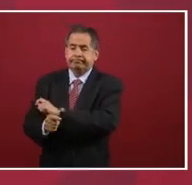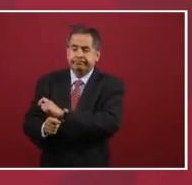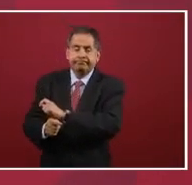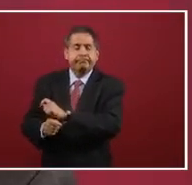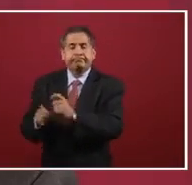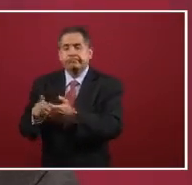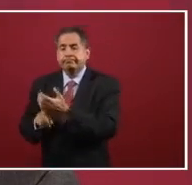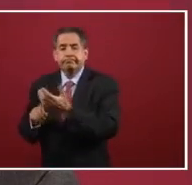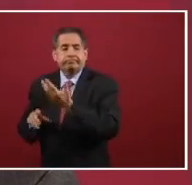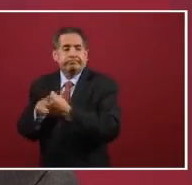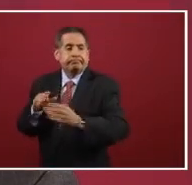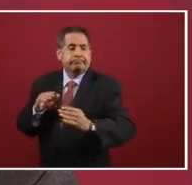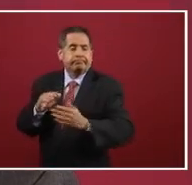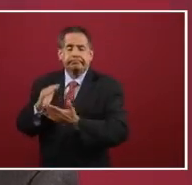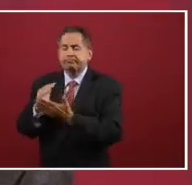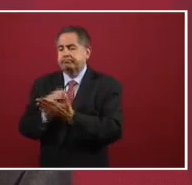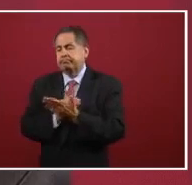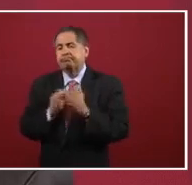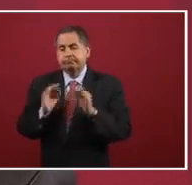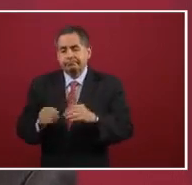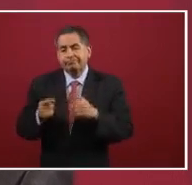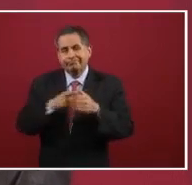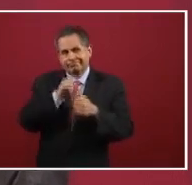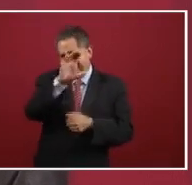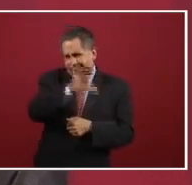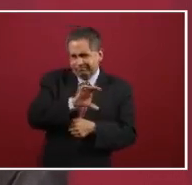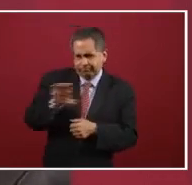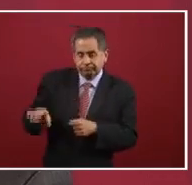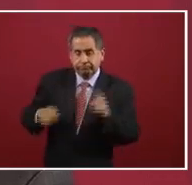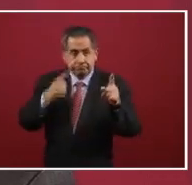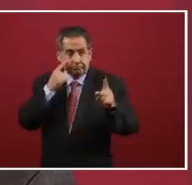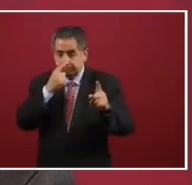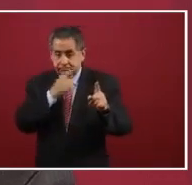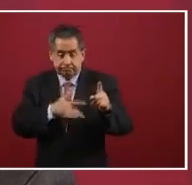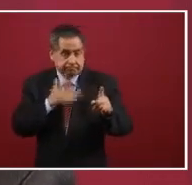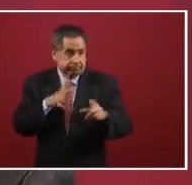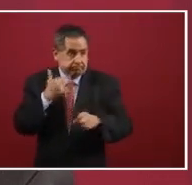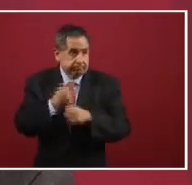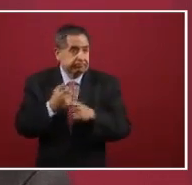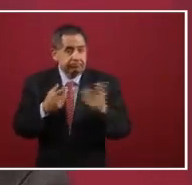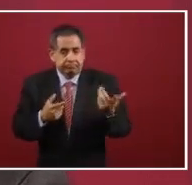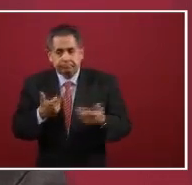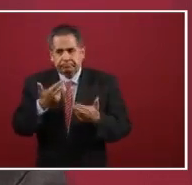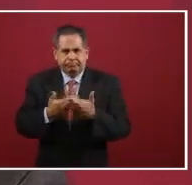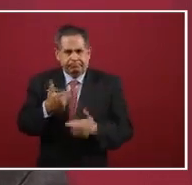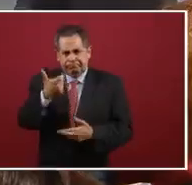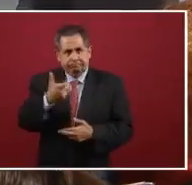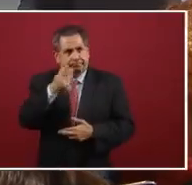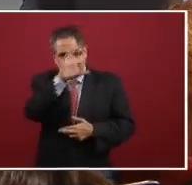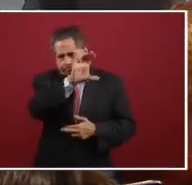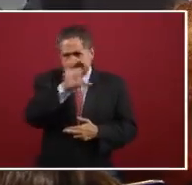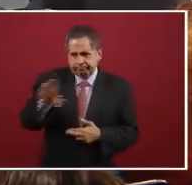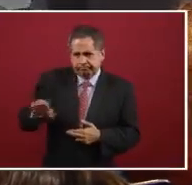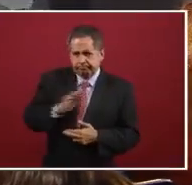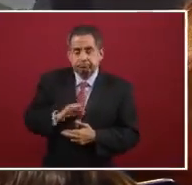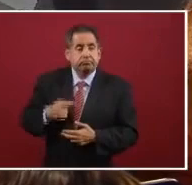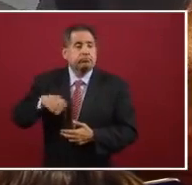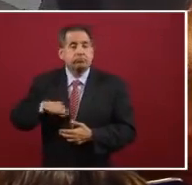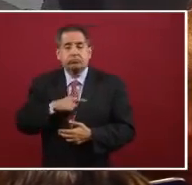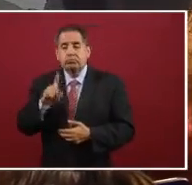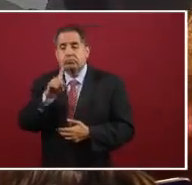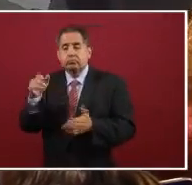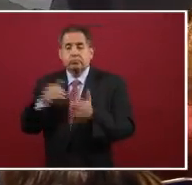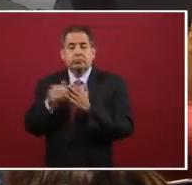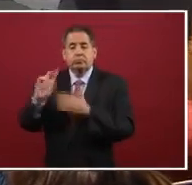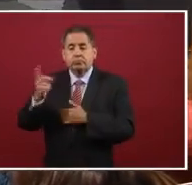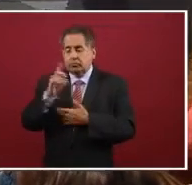sustancialmente la situación que estamos viviendo. Pero tienen que hacerlo, es un tema de voluntad, porque dinero tienen. Nosotros vamos a invertir 100 millones de